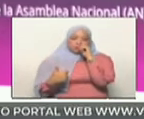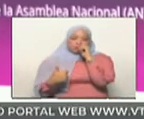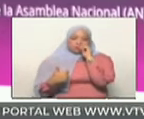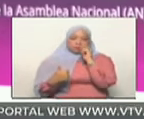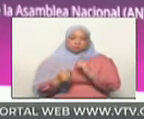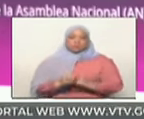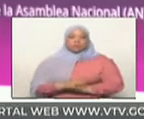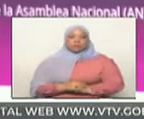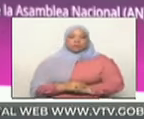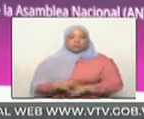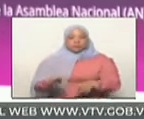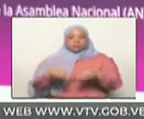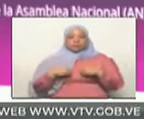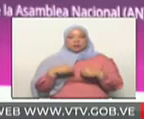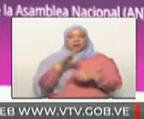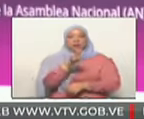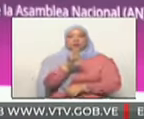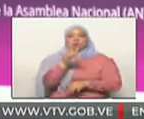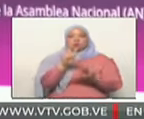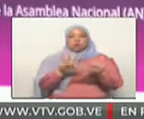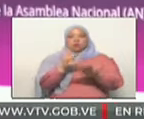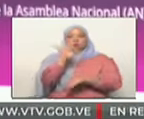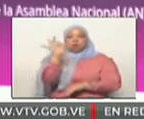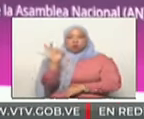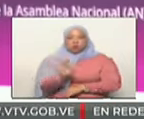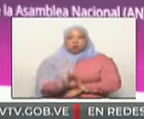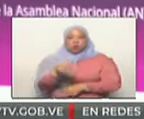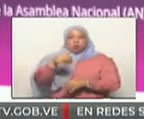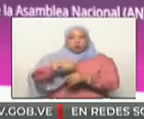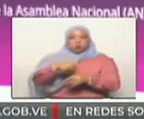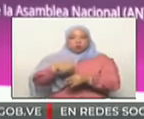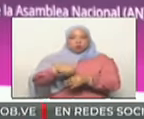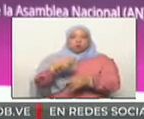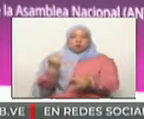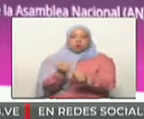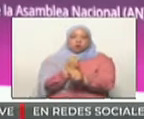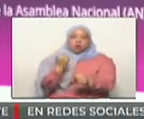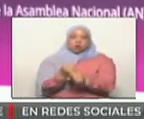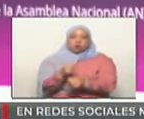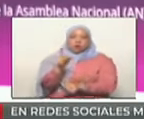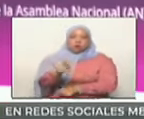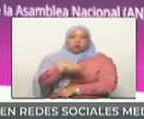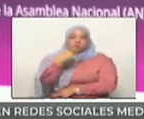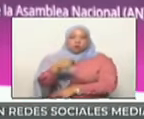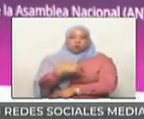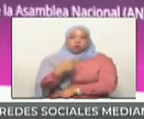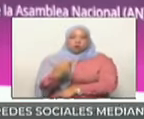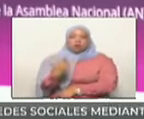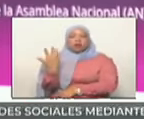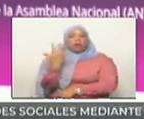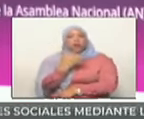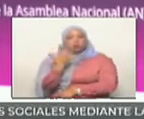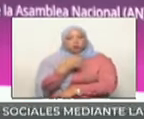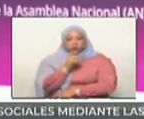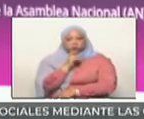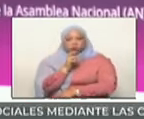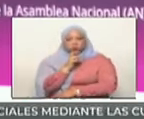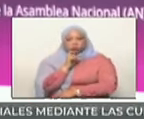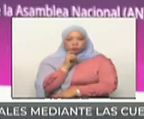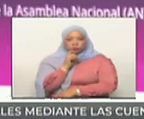Leitao, obtuvo el 50,38% de los votos. Un escenario, además, políticamente, como usted lo decía,